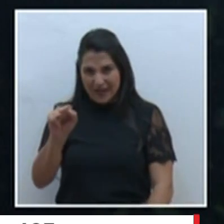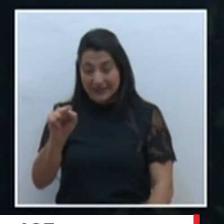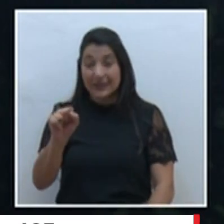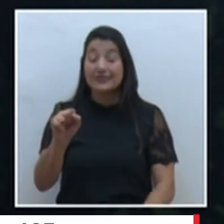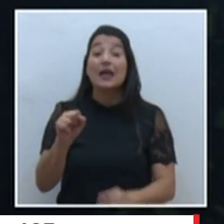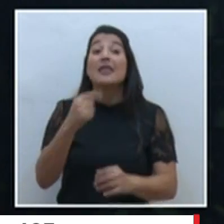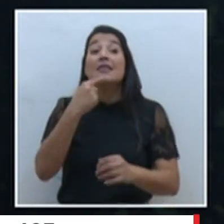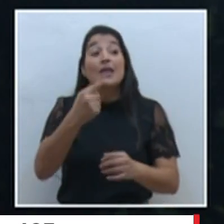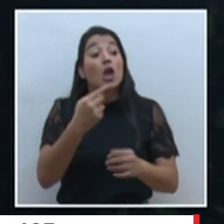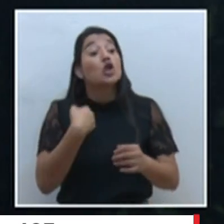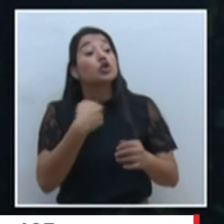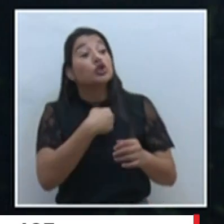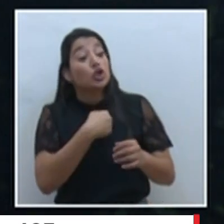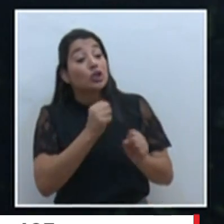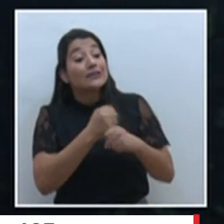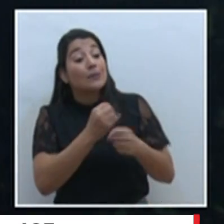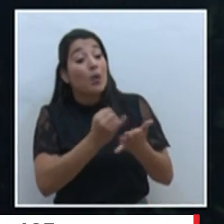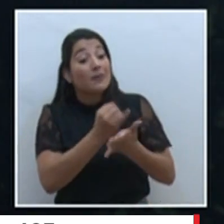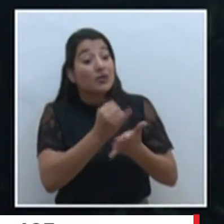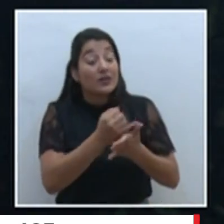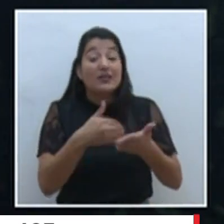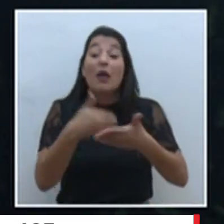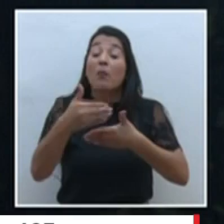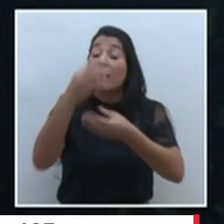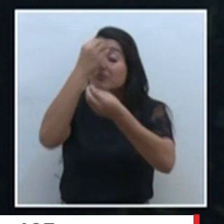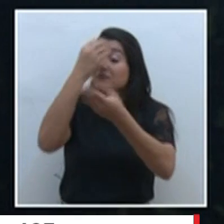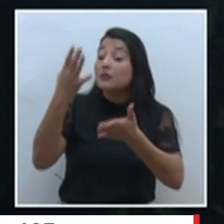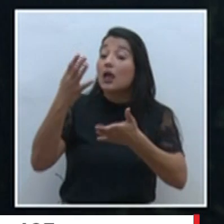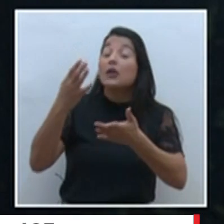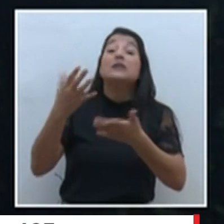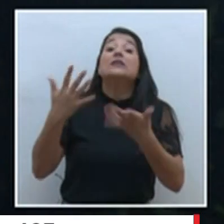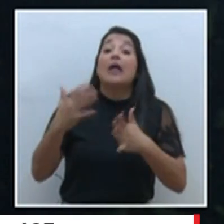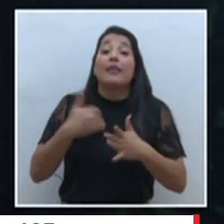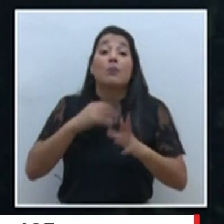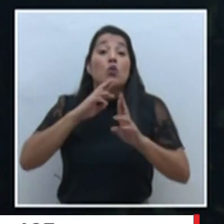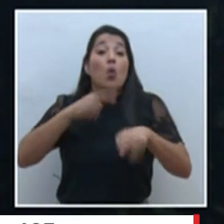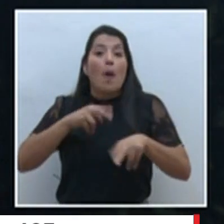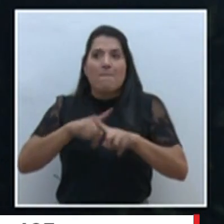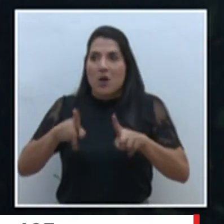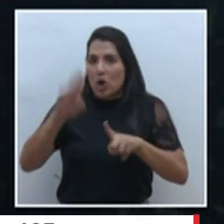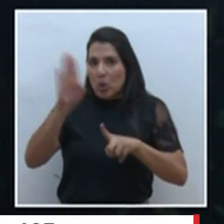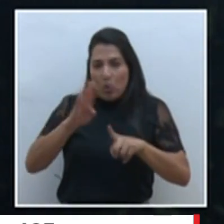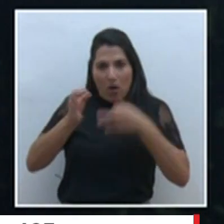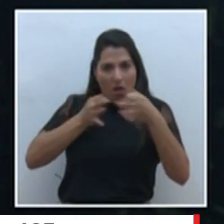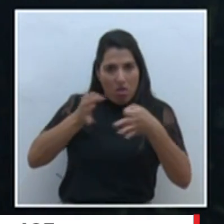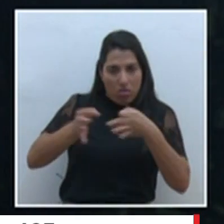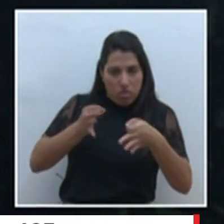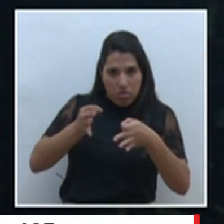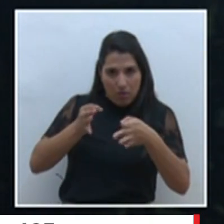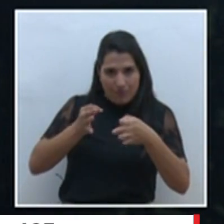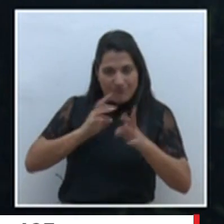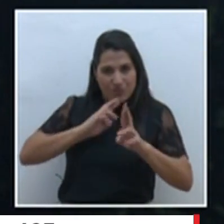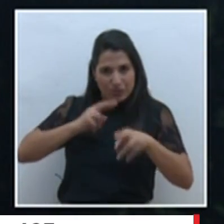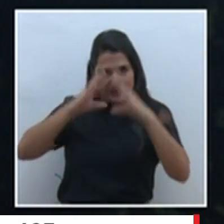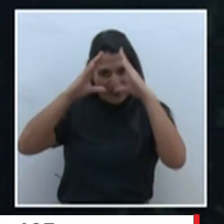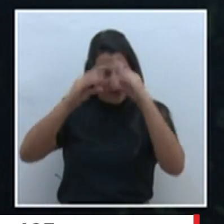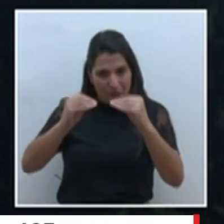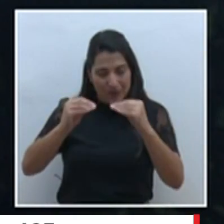resultados, que mandaron recomendaciones, pero nadie de la opinión pública ni prensa conoce esos resultados. Y nada más,